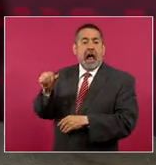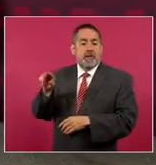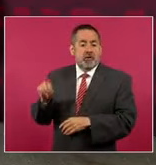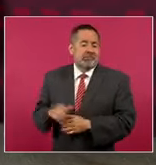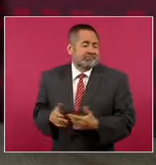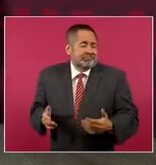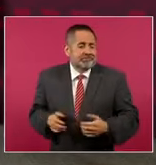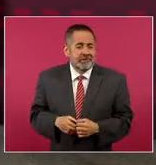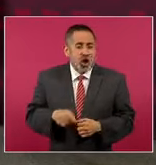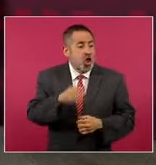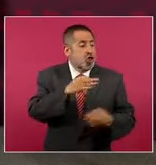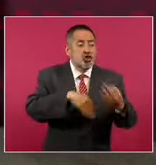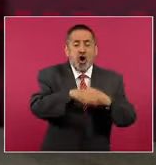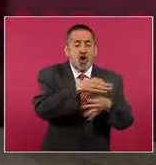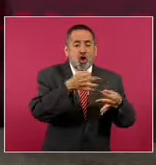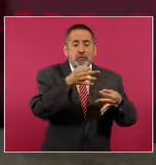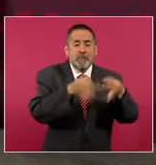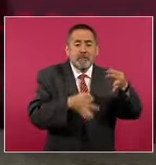los ministros